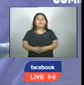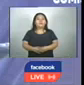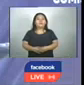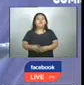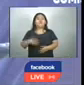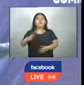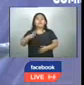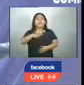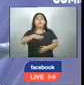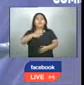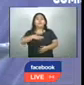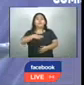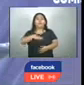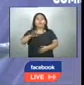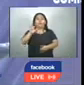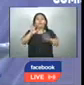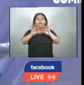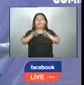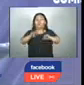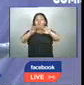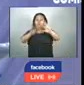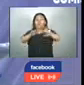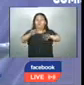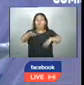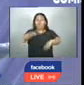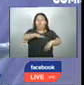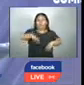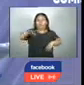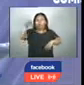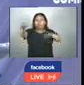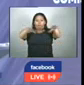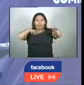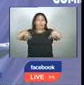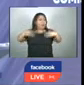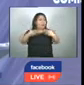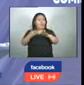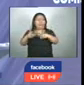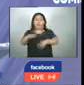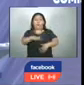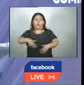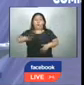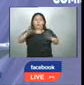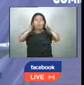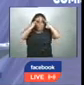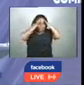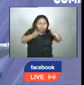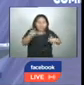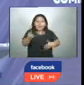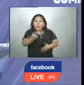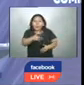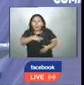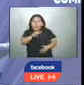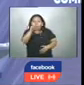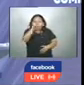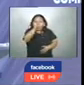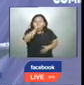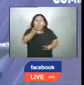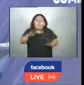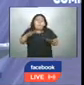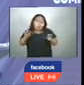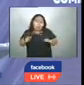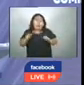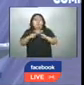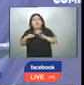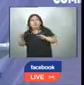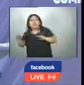Contamos con siete establecimientos distribuidos a lo largo de todo el país para la atención de adicciones bajo modalidad ambulatoria con